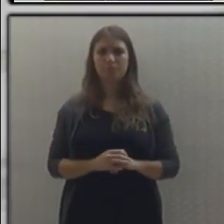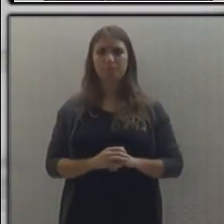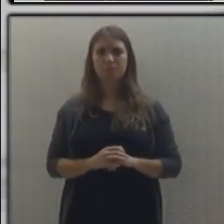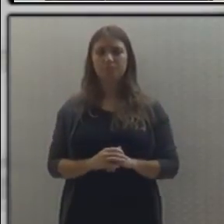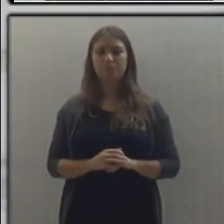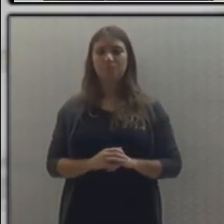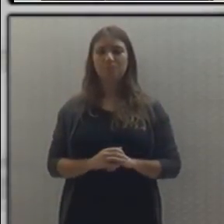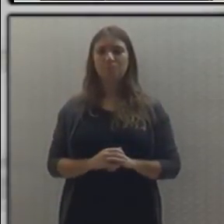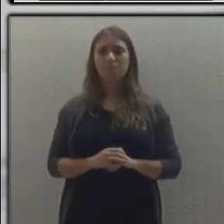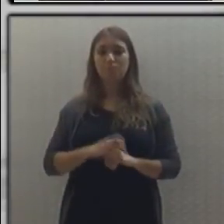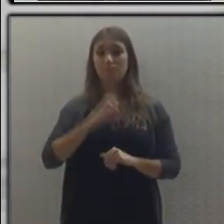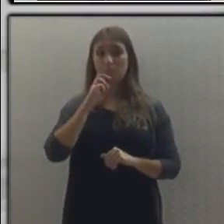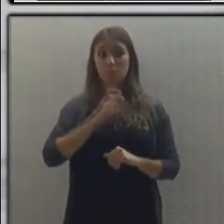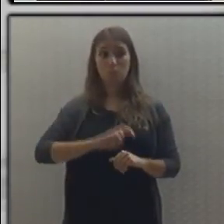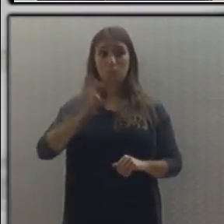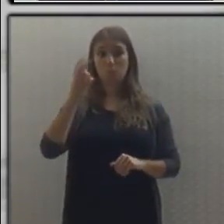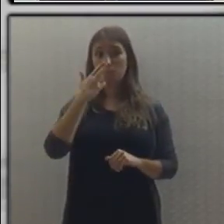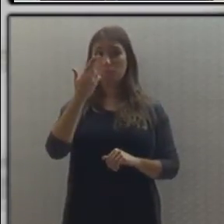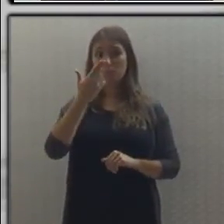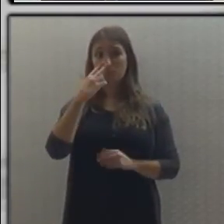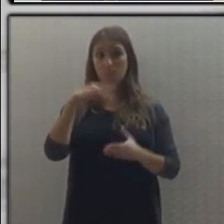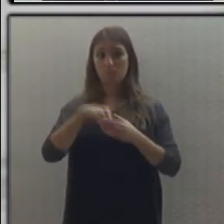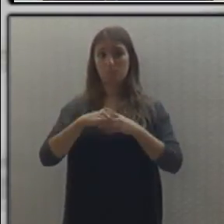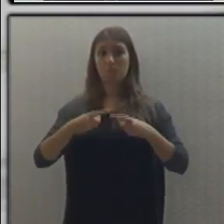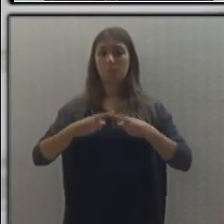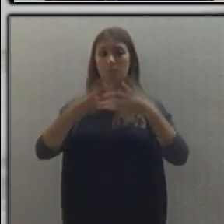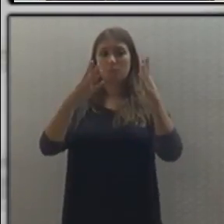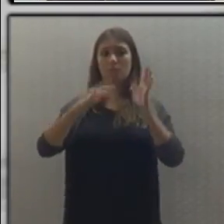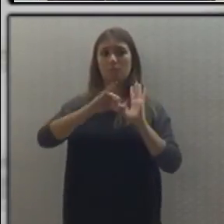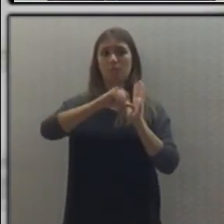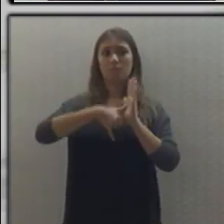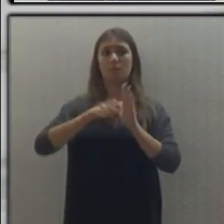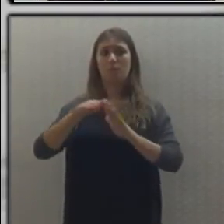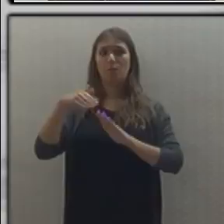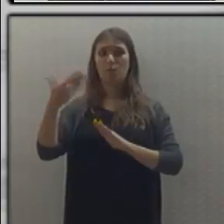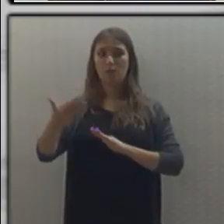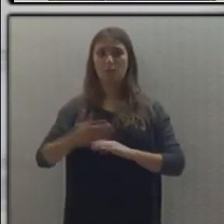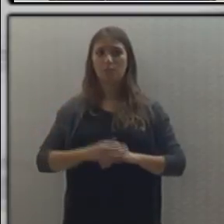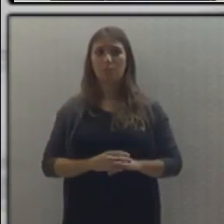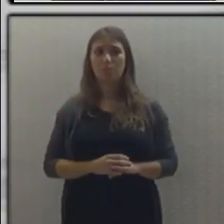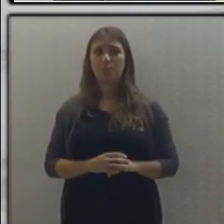Otra relación bastante interesante del propio edificio es con el exterior.